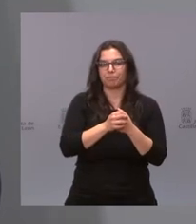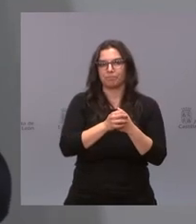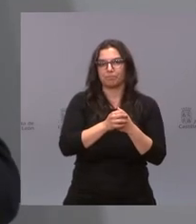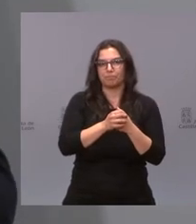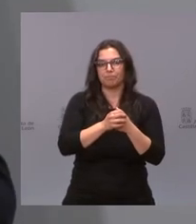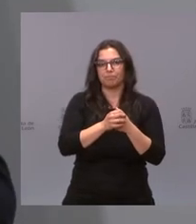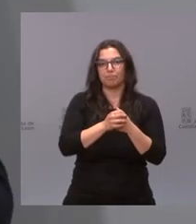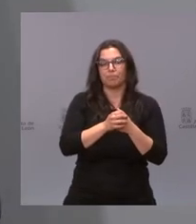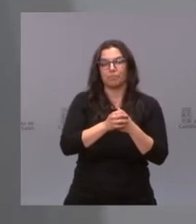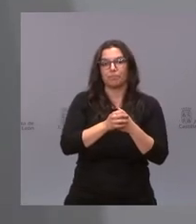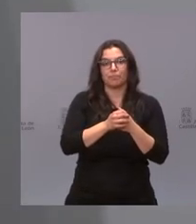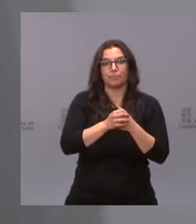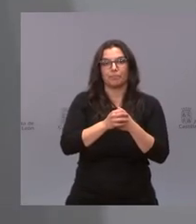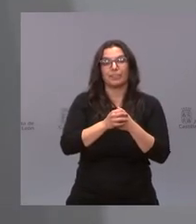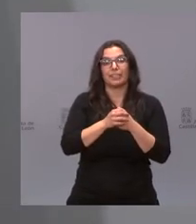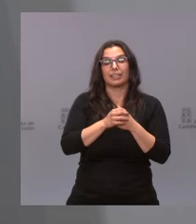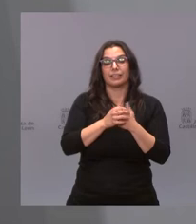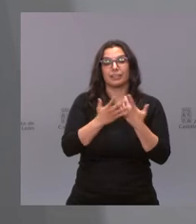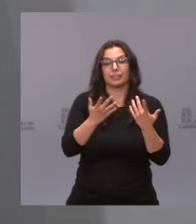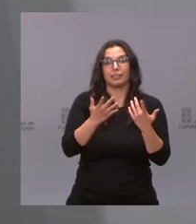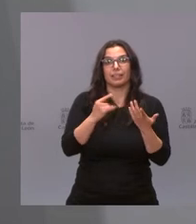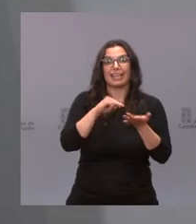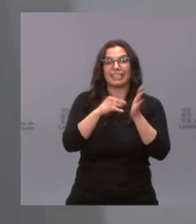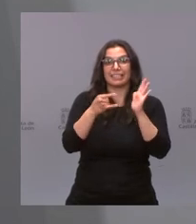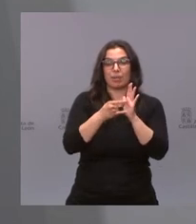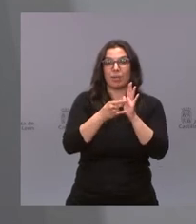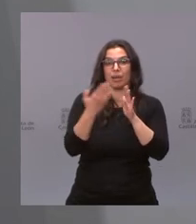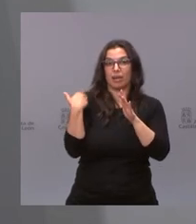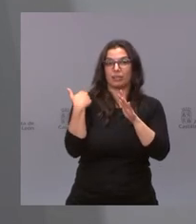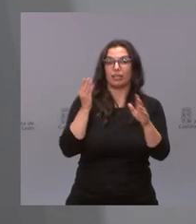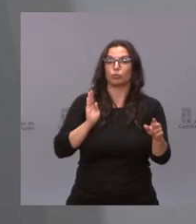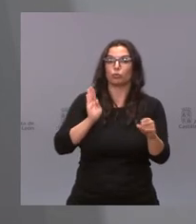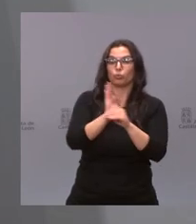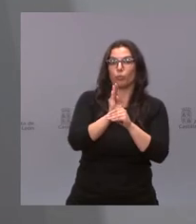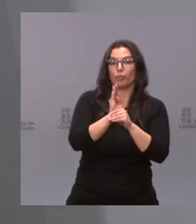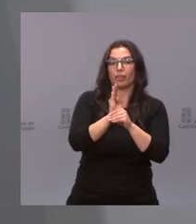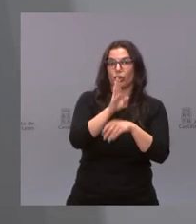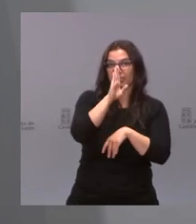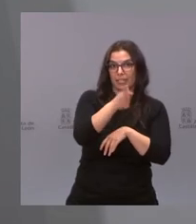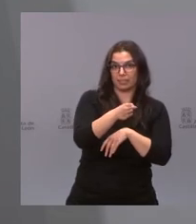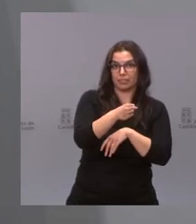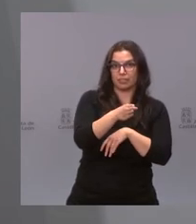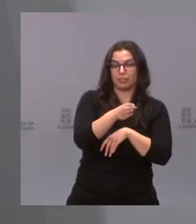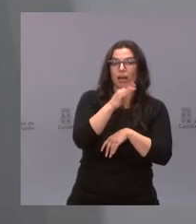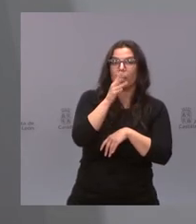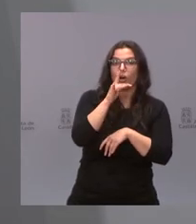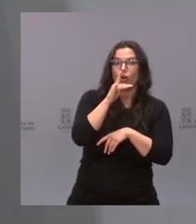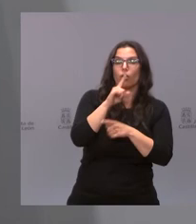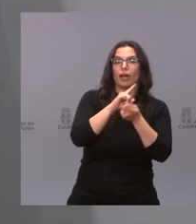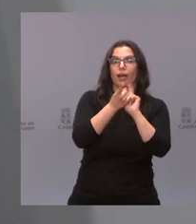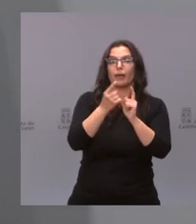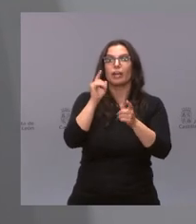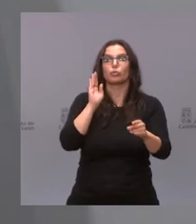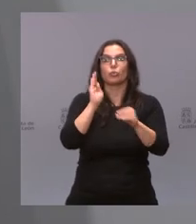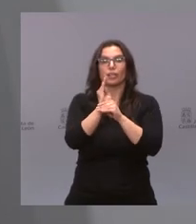lo que ha ocurrido en este aspecto es que se ha pasado de un sistema de subvenciones, básicamente de subvenciones directas, a un sistema transparente de